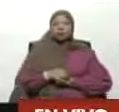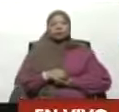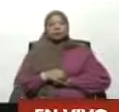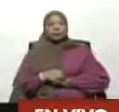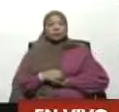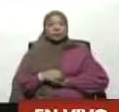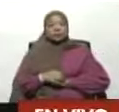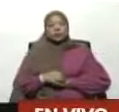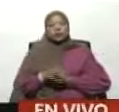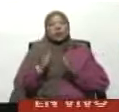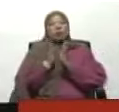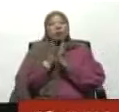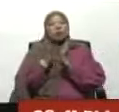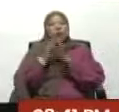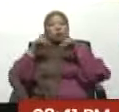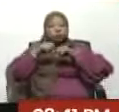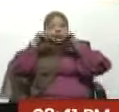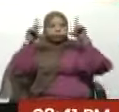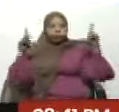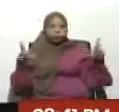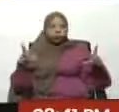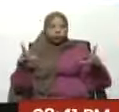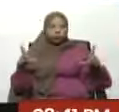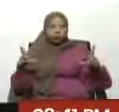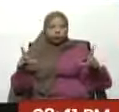Pónmelo pantalla completa, compadre.